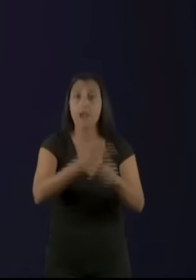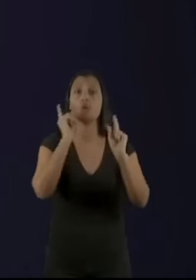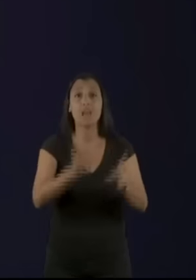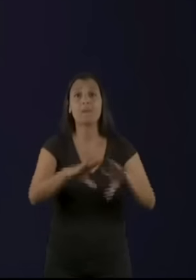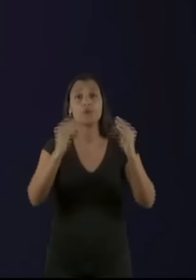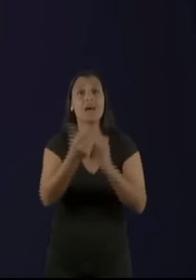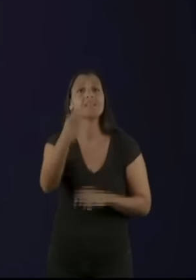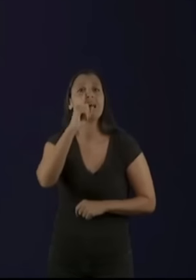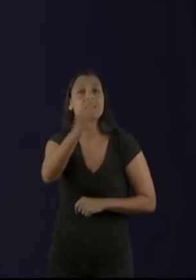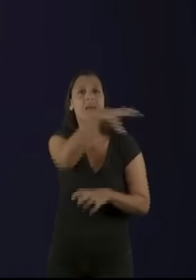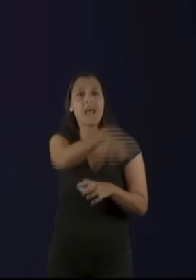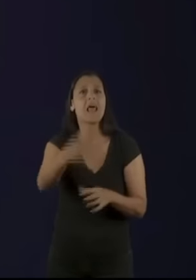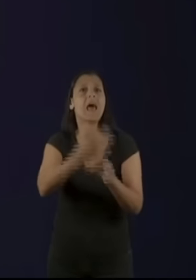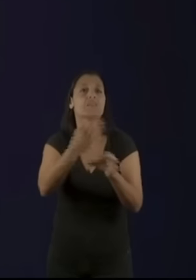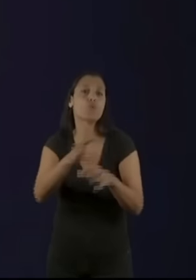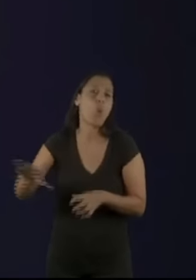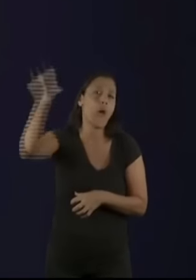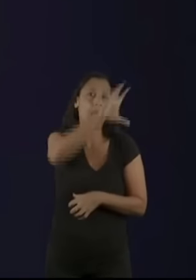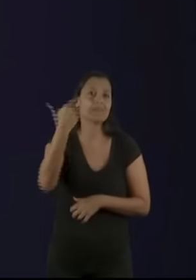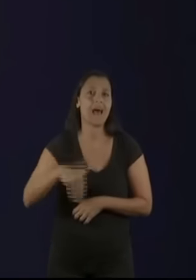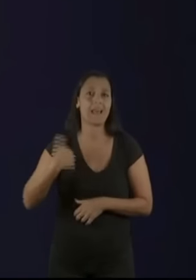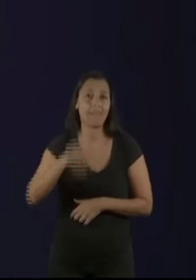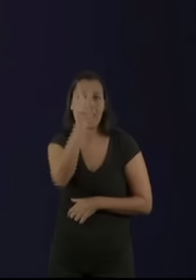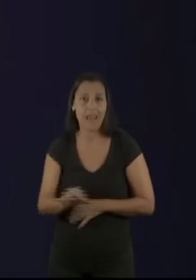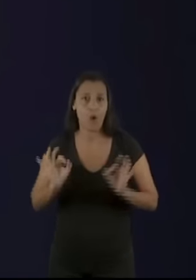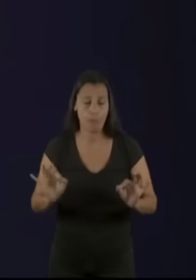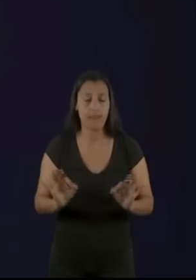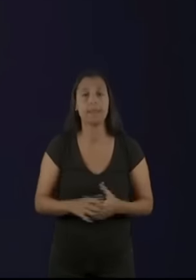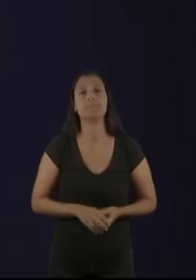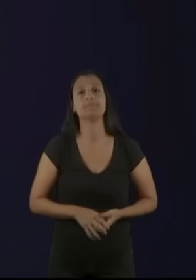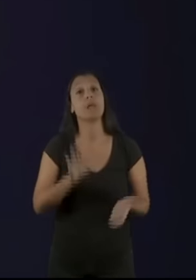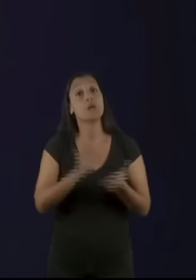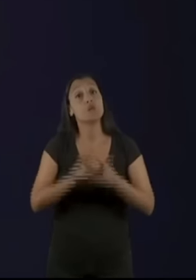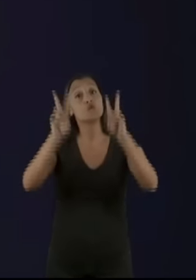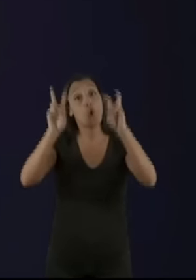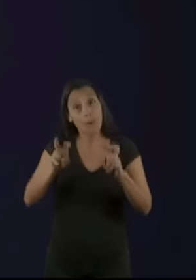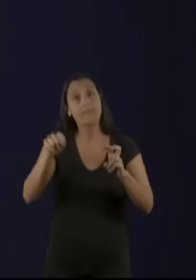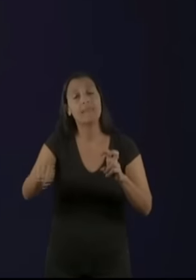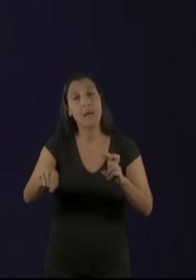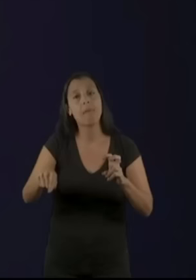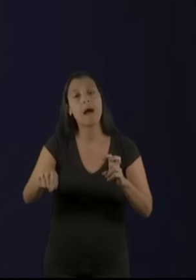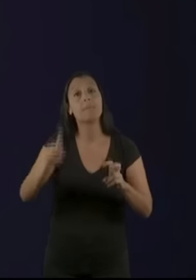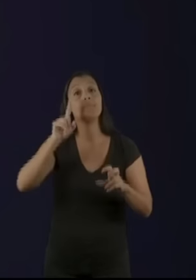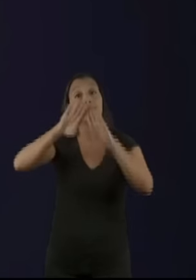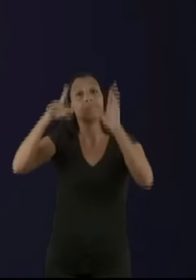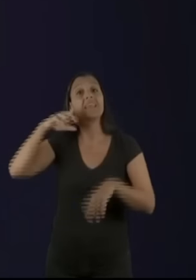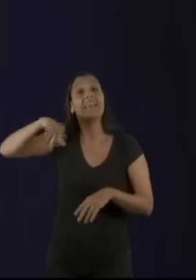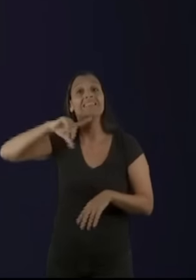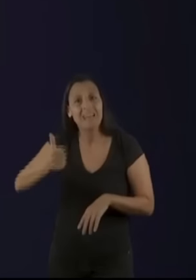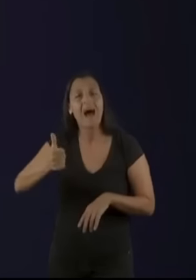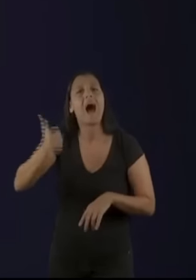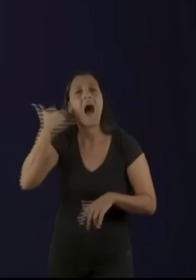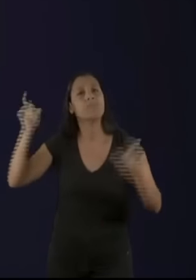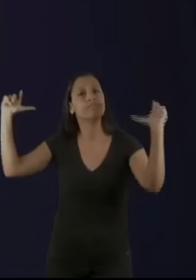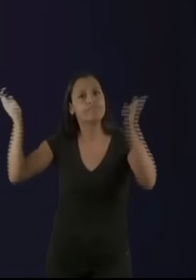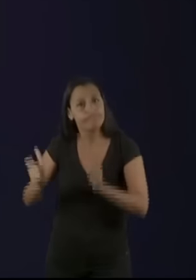escuelas de todo el país eh con respecto a recortes en el inca el interventor decidió eliminar